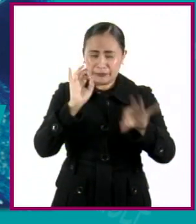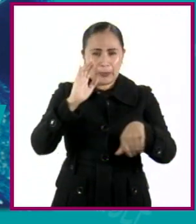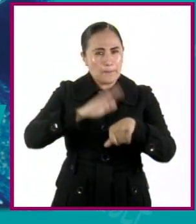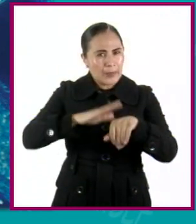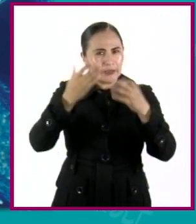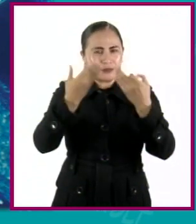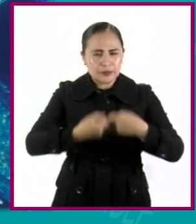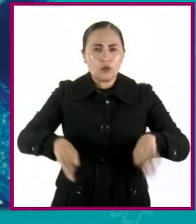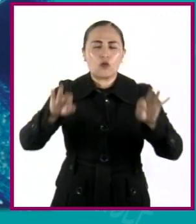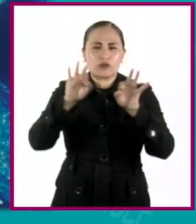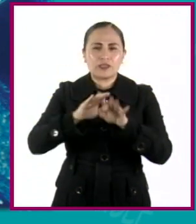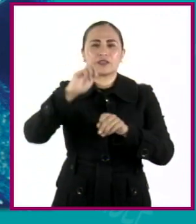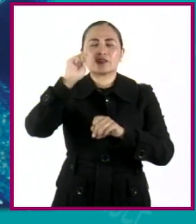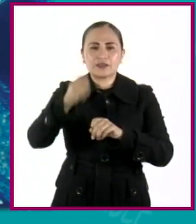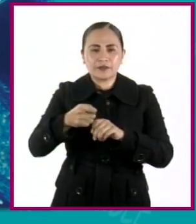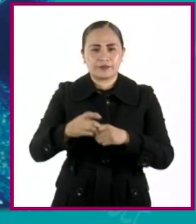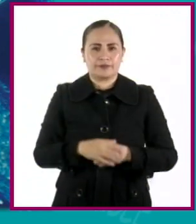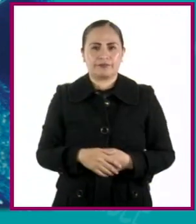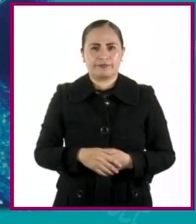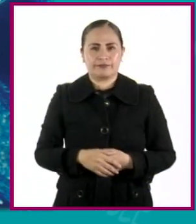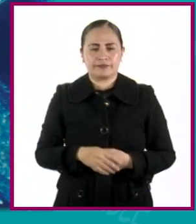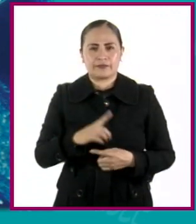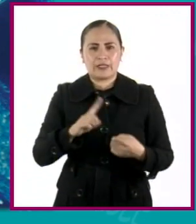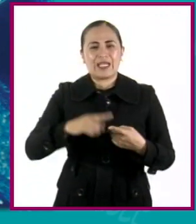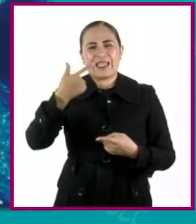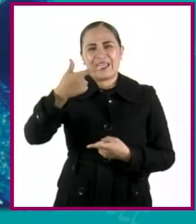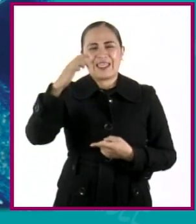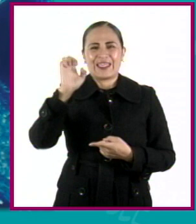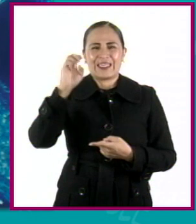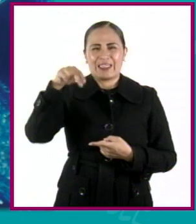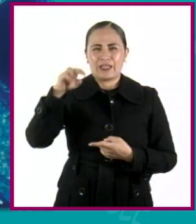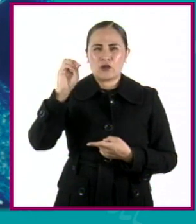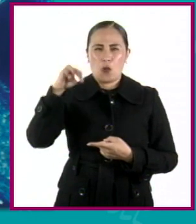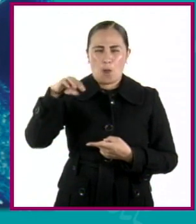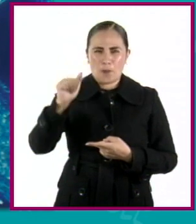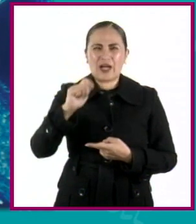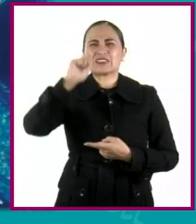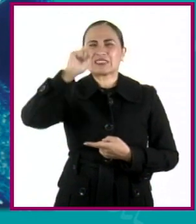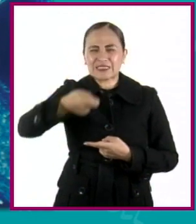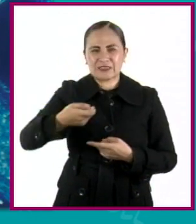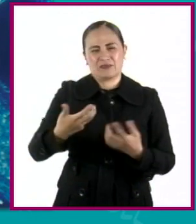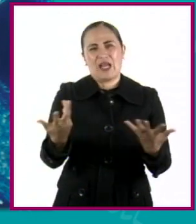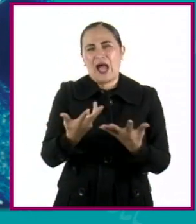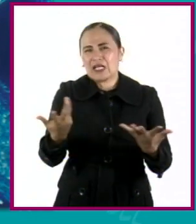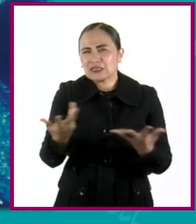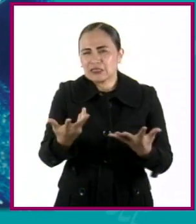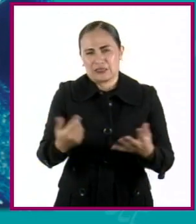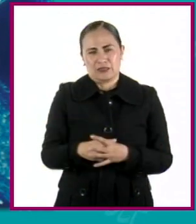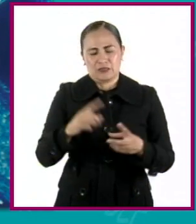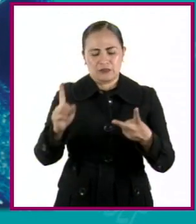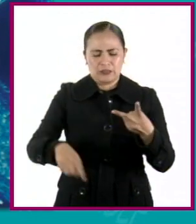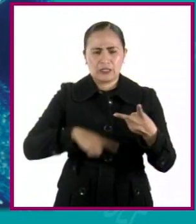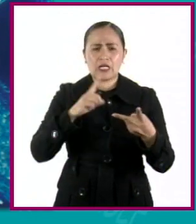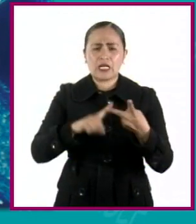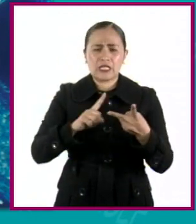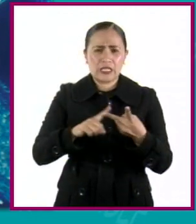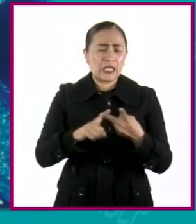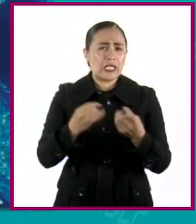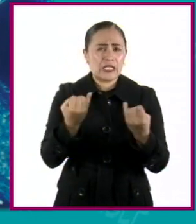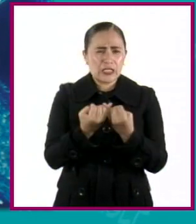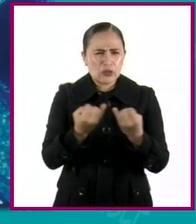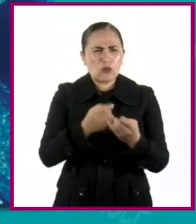destacadas son el entendimiento del genoma y sus funciones. También nos ha ayudado a descifrar y cuantificar